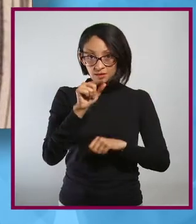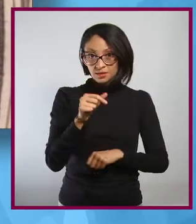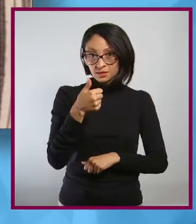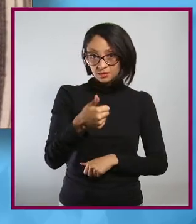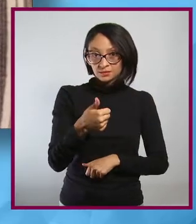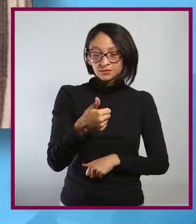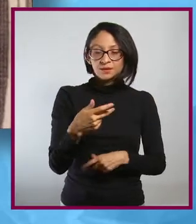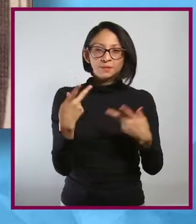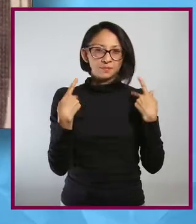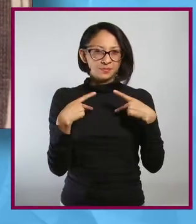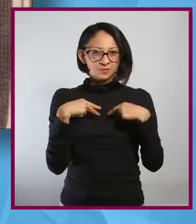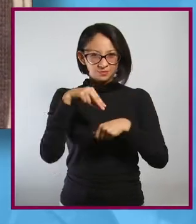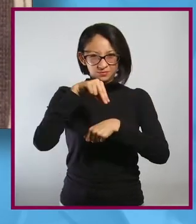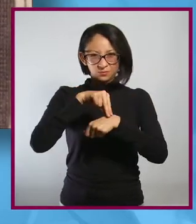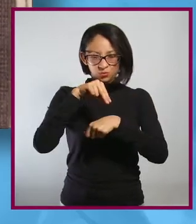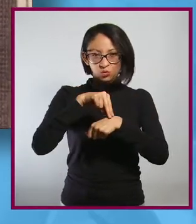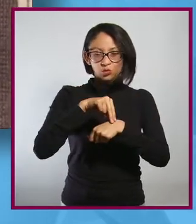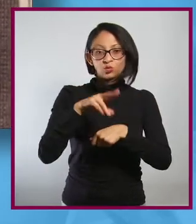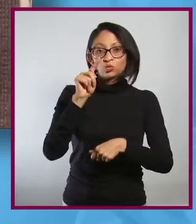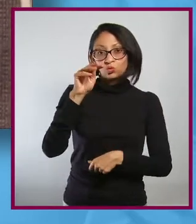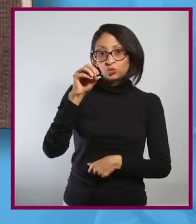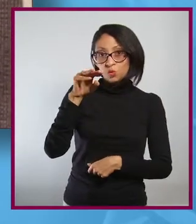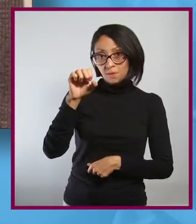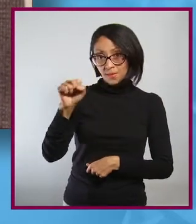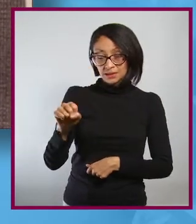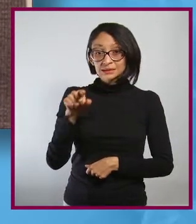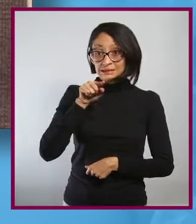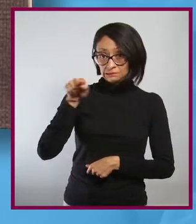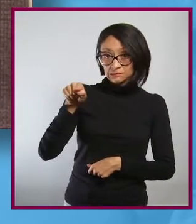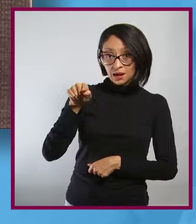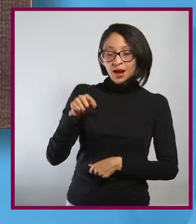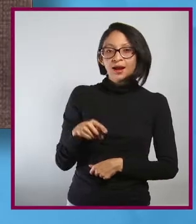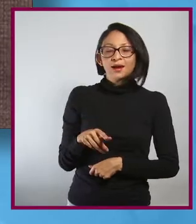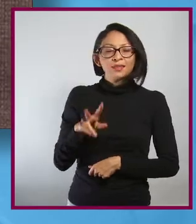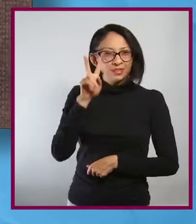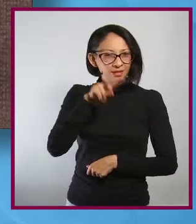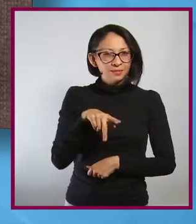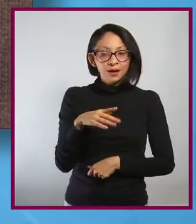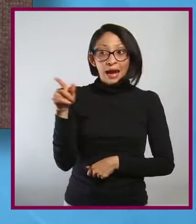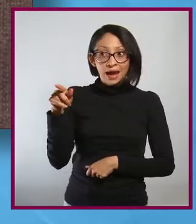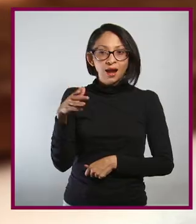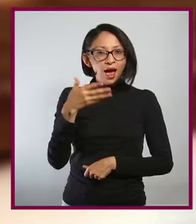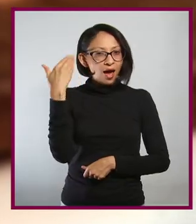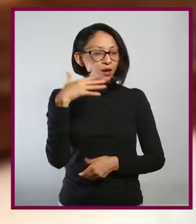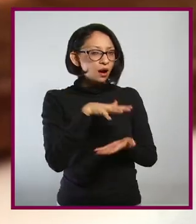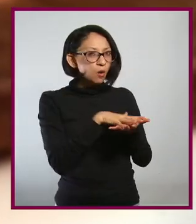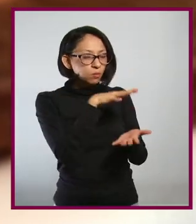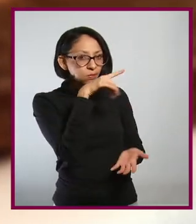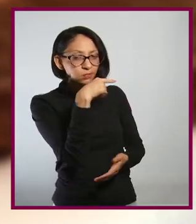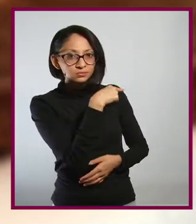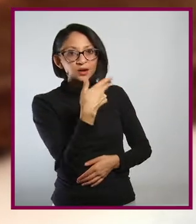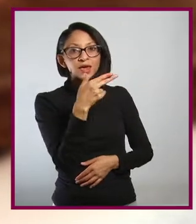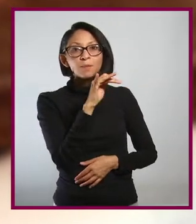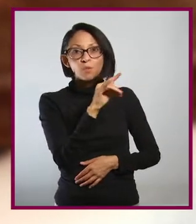1676, el médico inglés Thomas Sydenham, venerador del trabajo de Hipócrates, reseñó